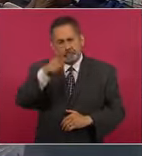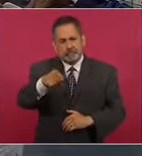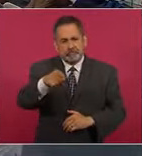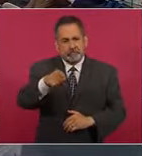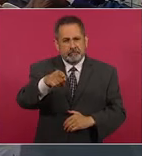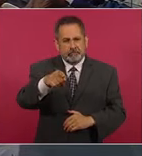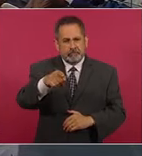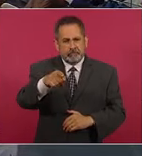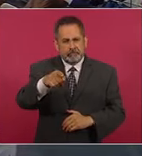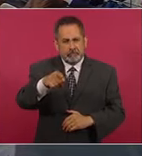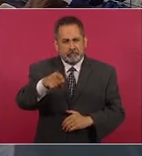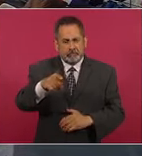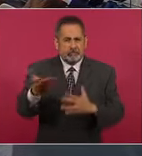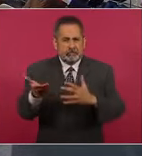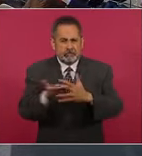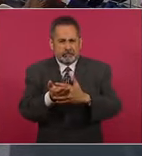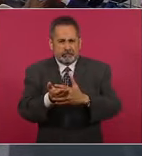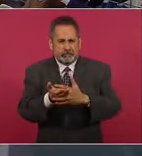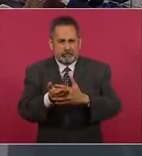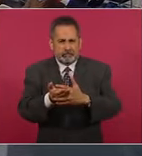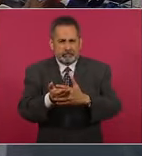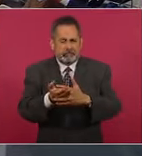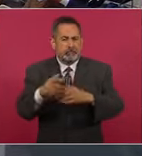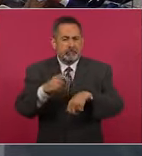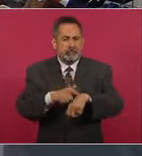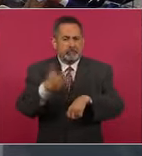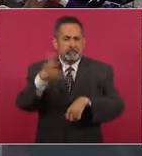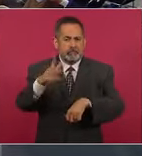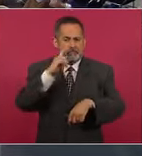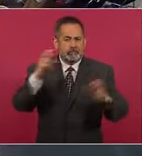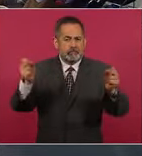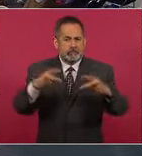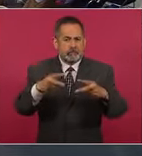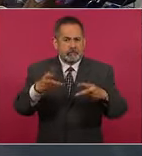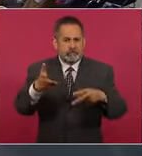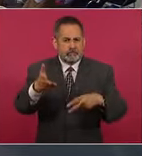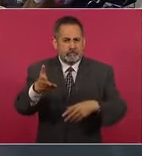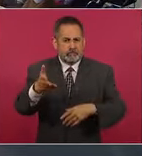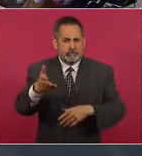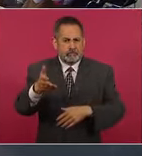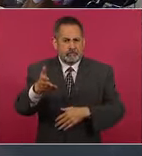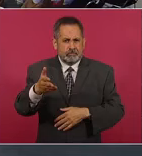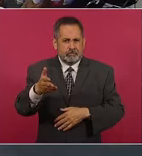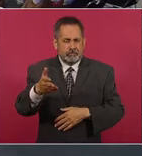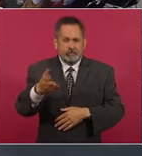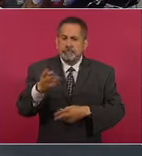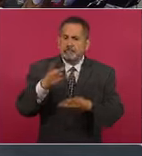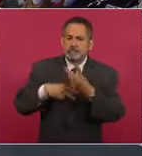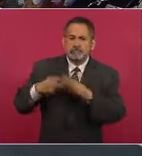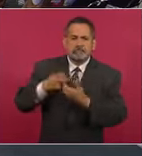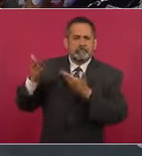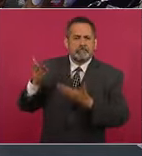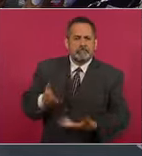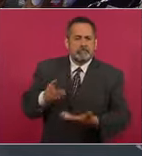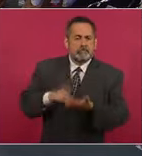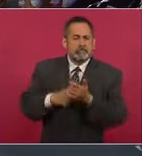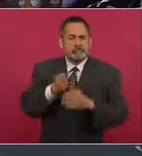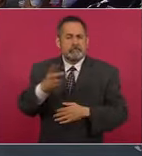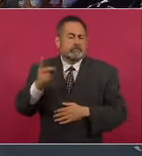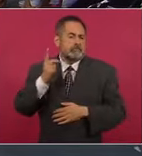¿Qué les parece si hacemos un receso y a las 10 nos vemos? Porque ya están llegando nuestros